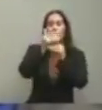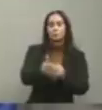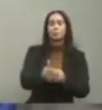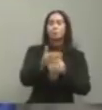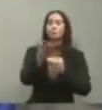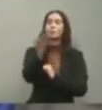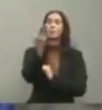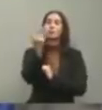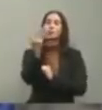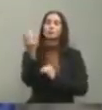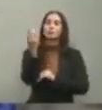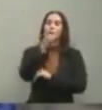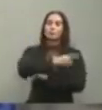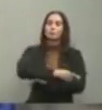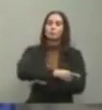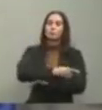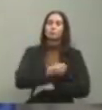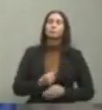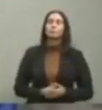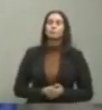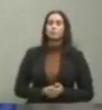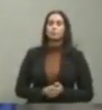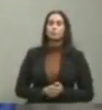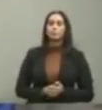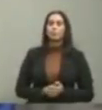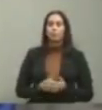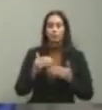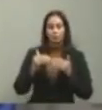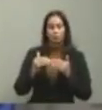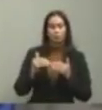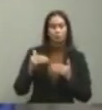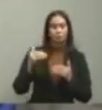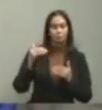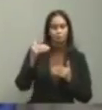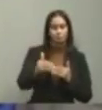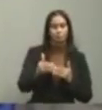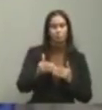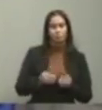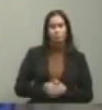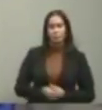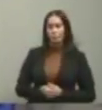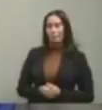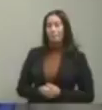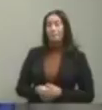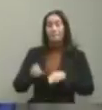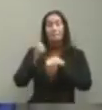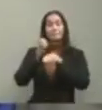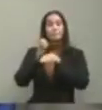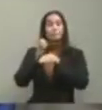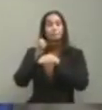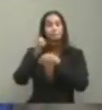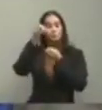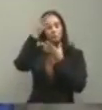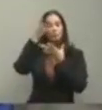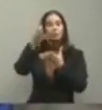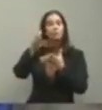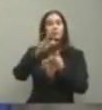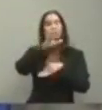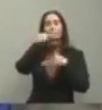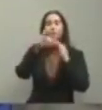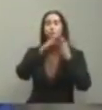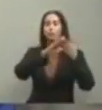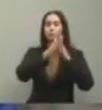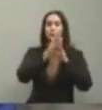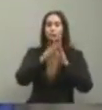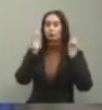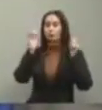los 14 días como un periodo entonces el mensaje para la población es que no deben de